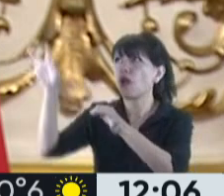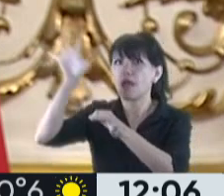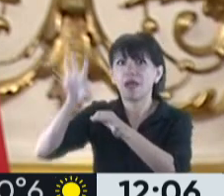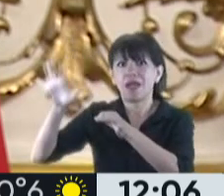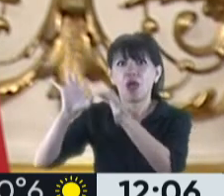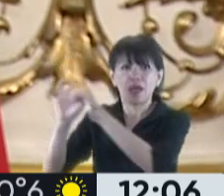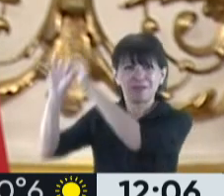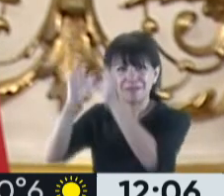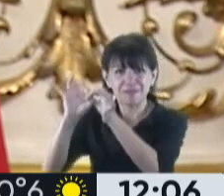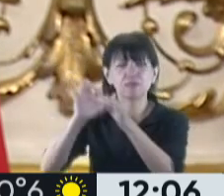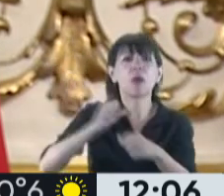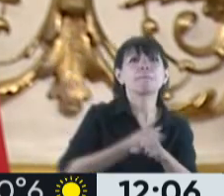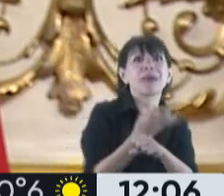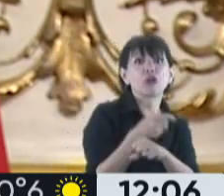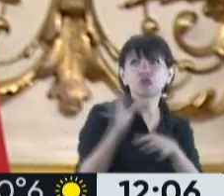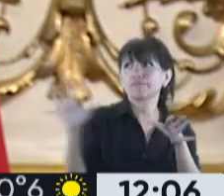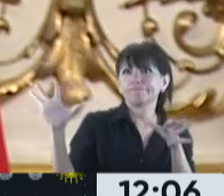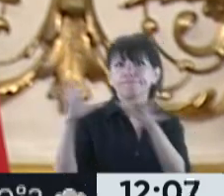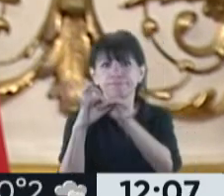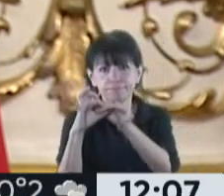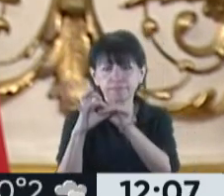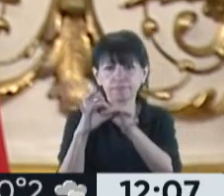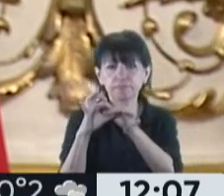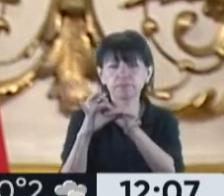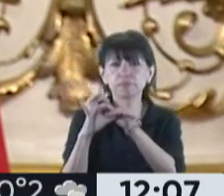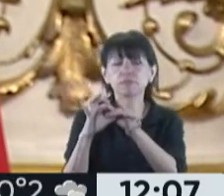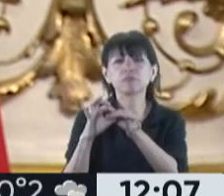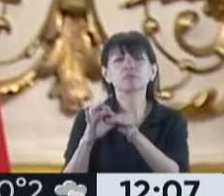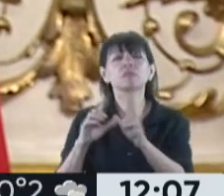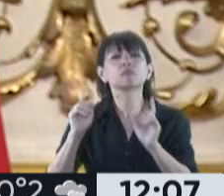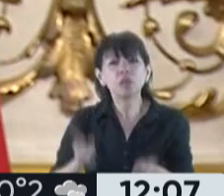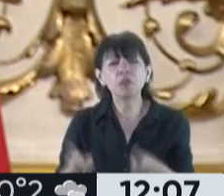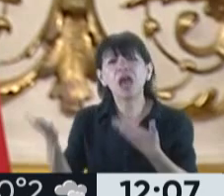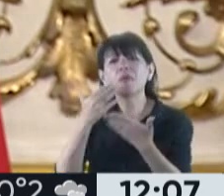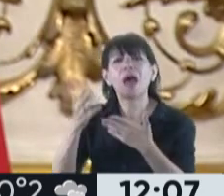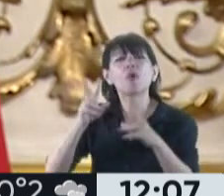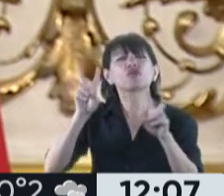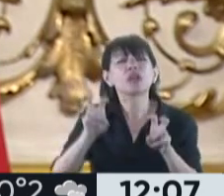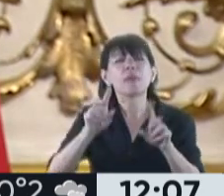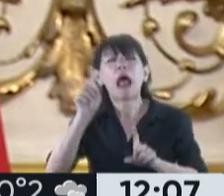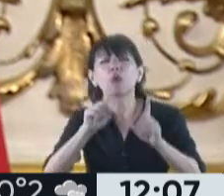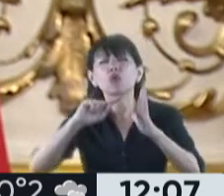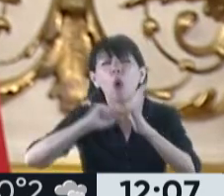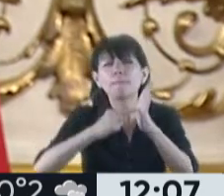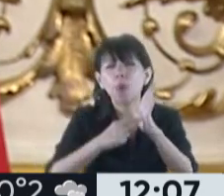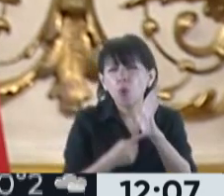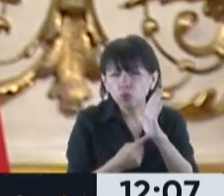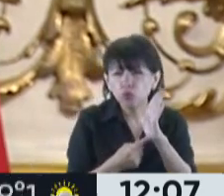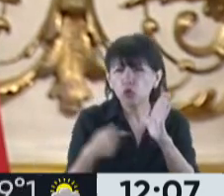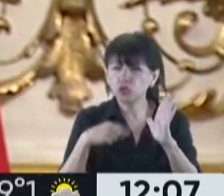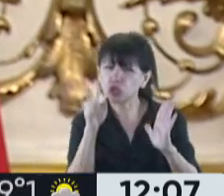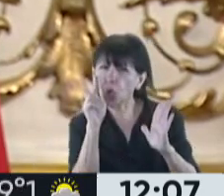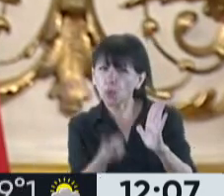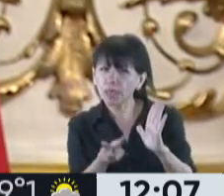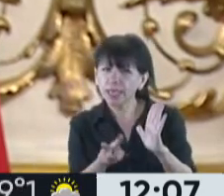el Mercosur. Y pude plantearles las dificultades que veo, que son las mismas que le planteé hace menos de un mes a Pedro